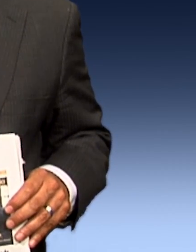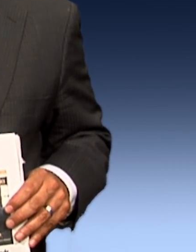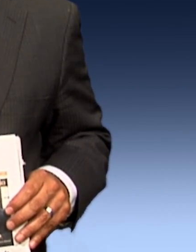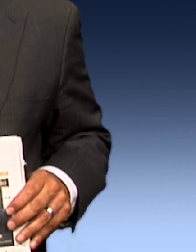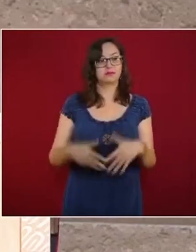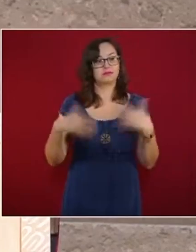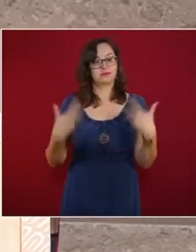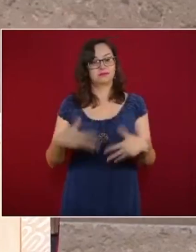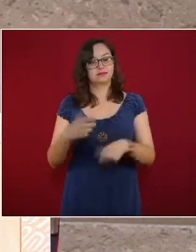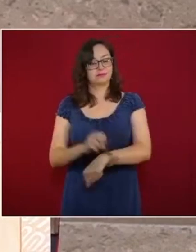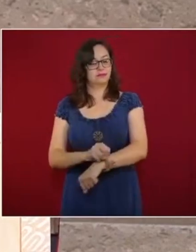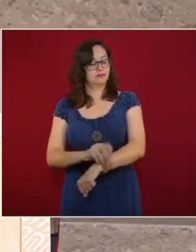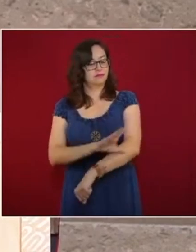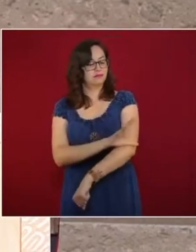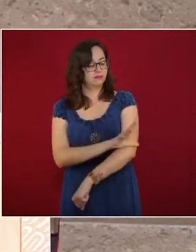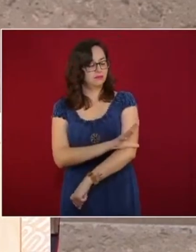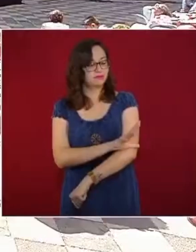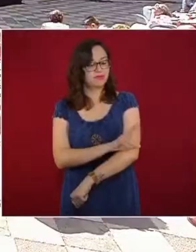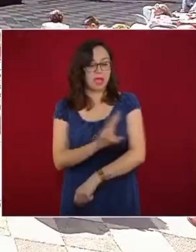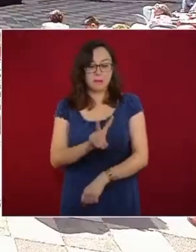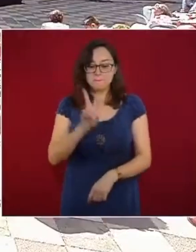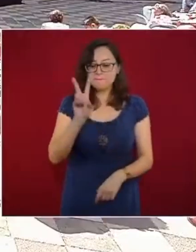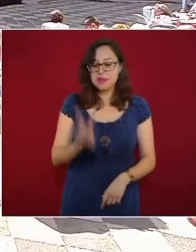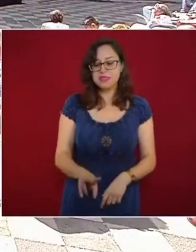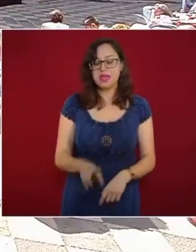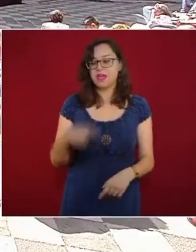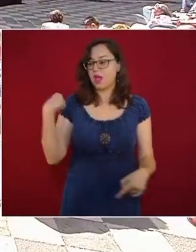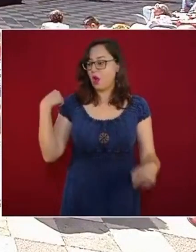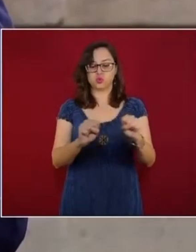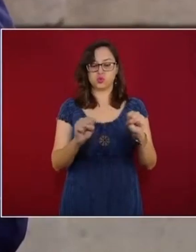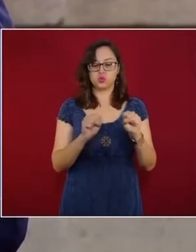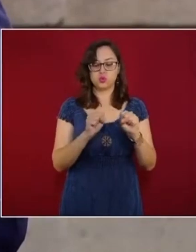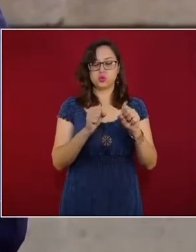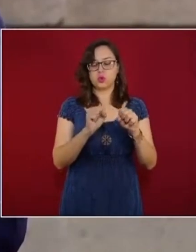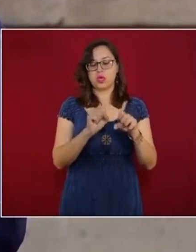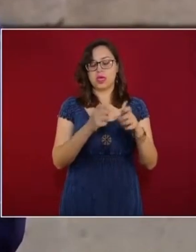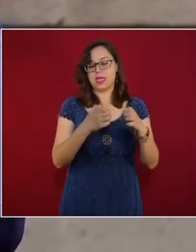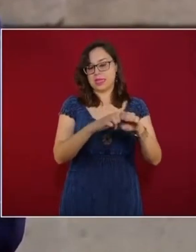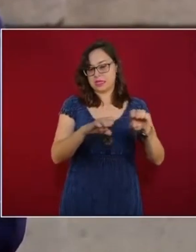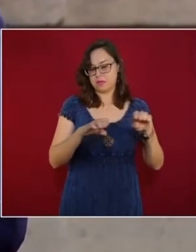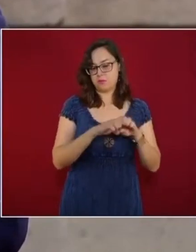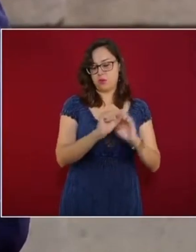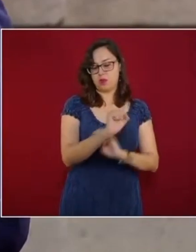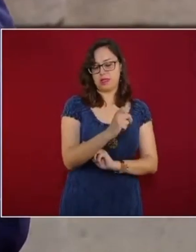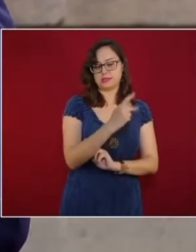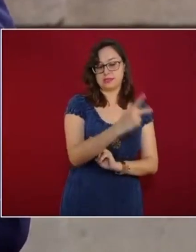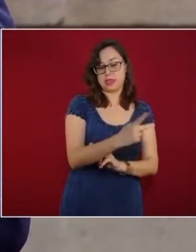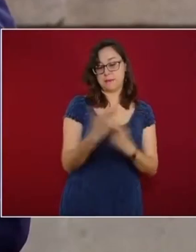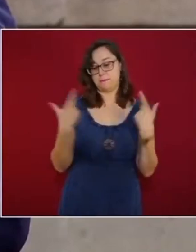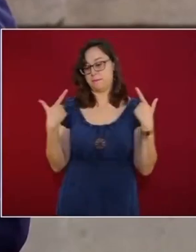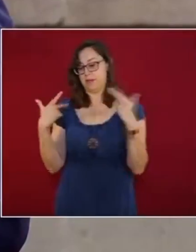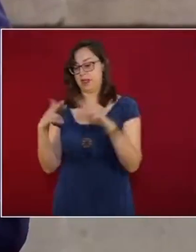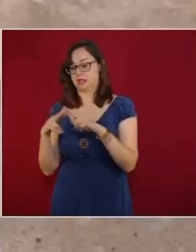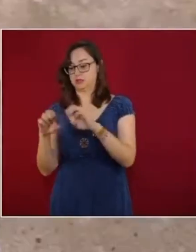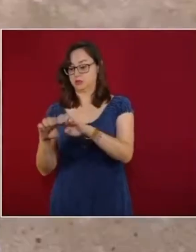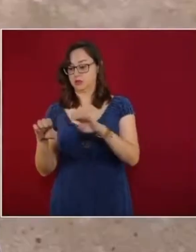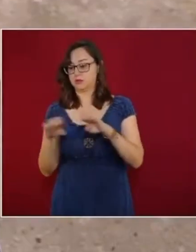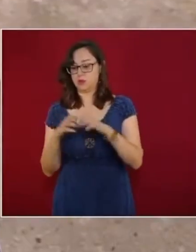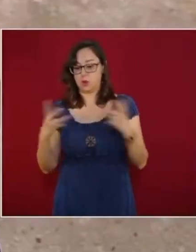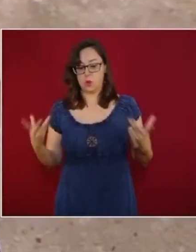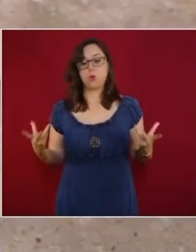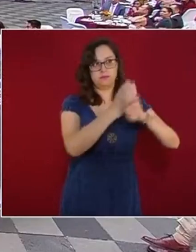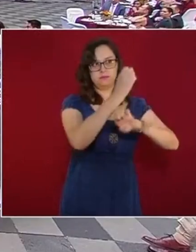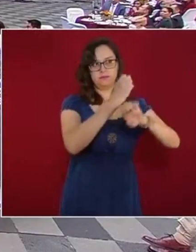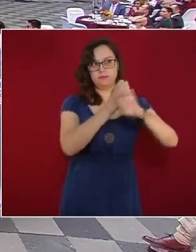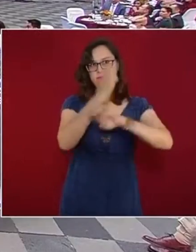de la educación que ganan menos de 20 mil pesos al mes, anunció la Secretaría de Educación Pública. La institución reveló